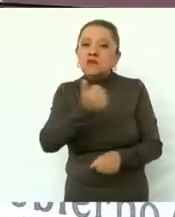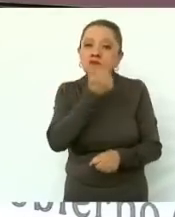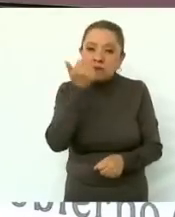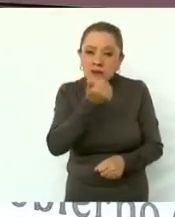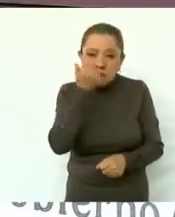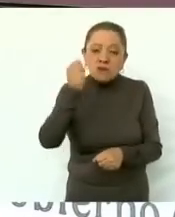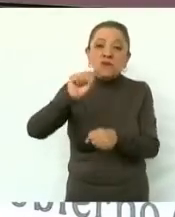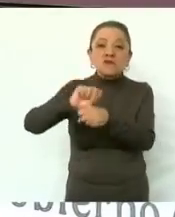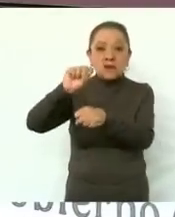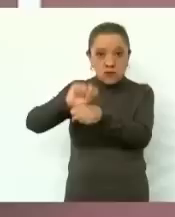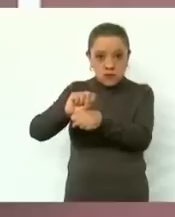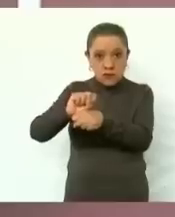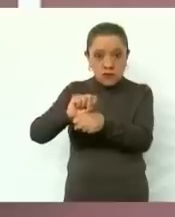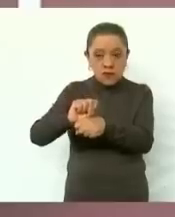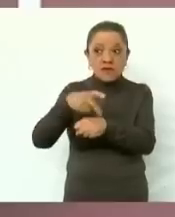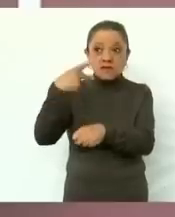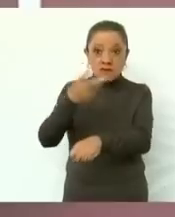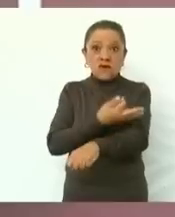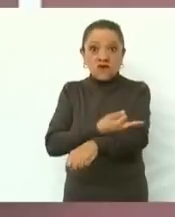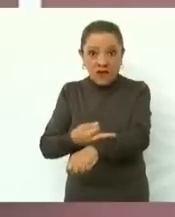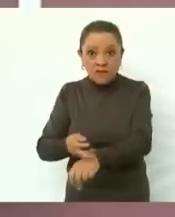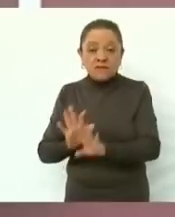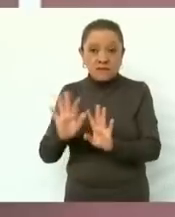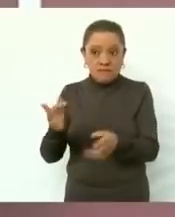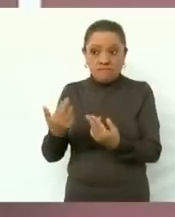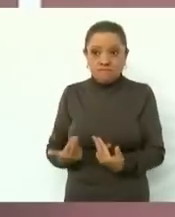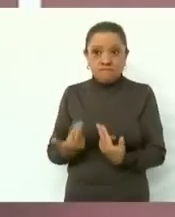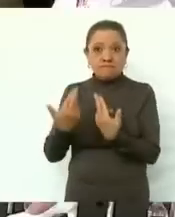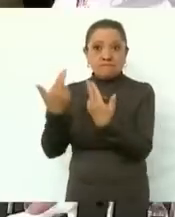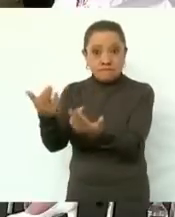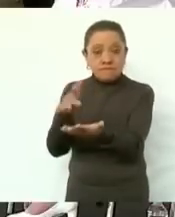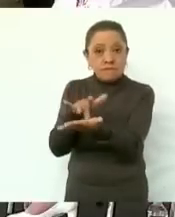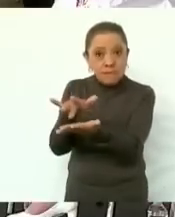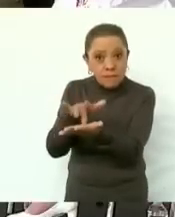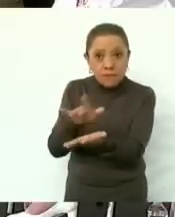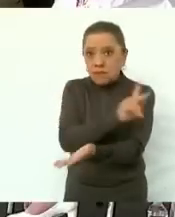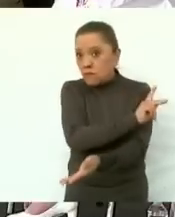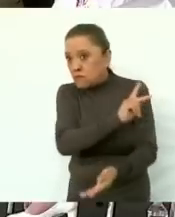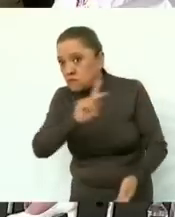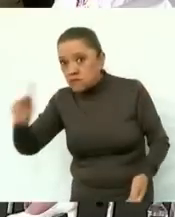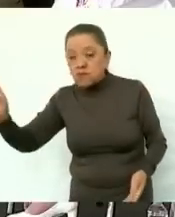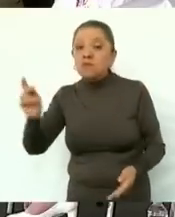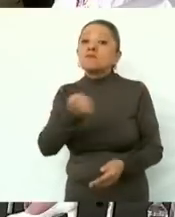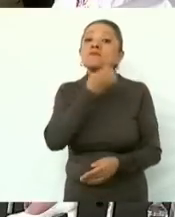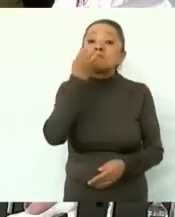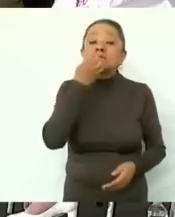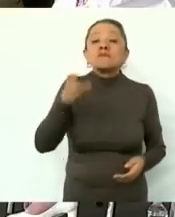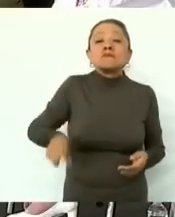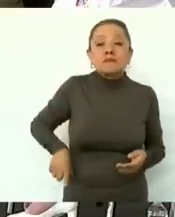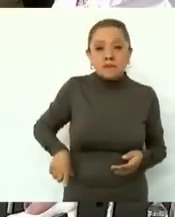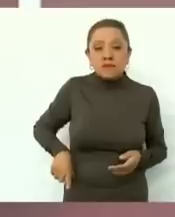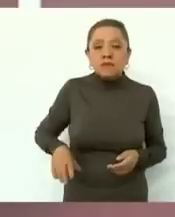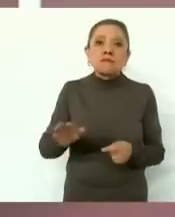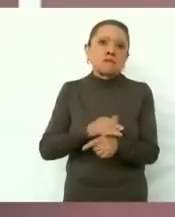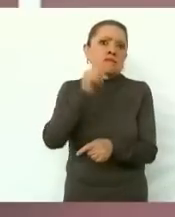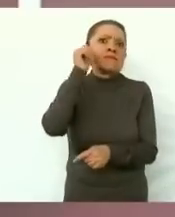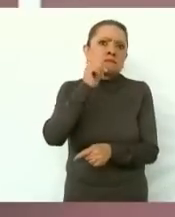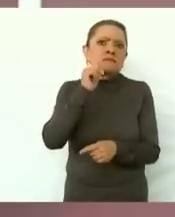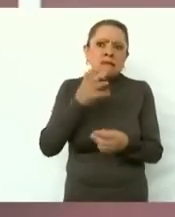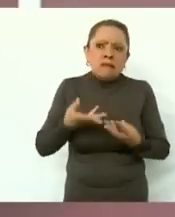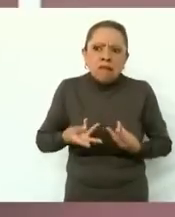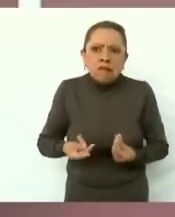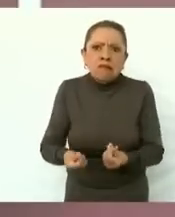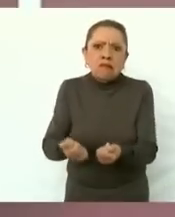secundaria, sus familias van a recibir un apoyo, a todas y a todos. Porque siempre hay gastos cuando los niños van a